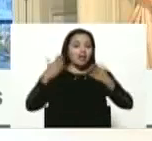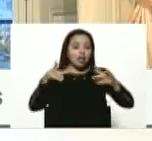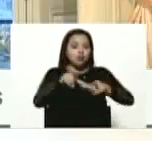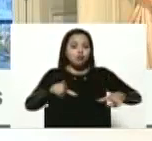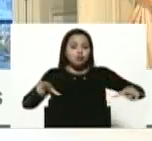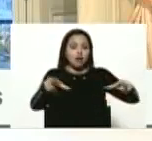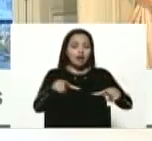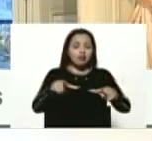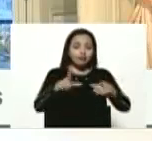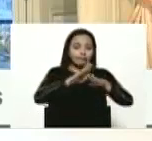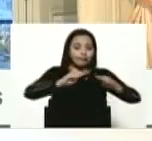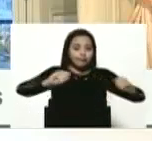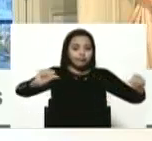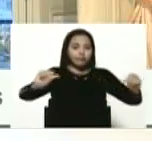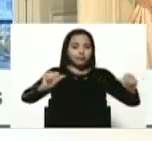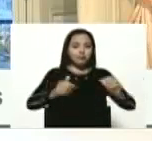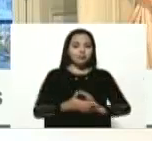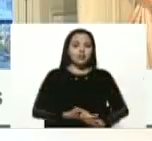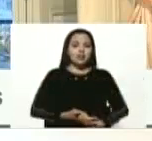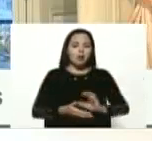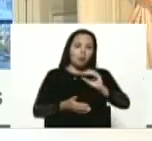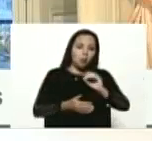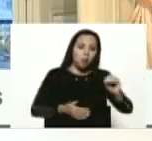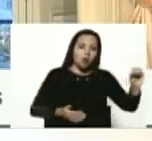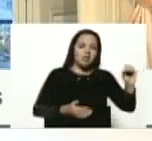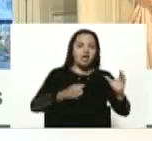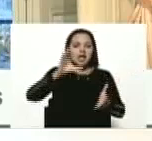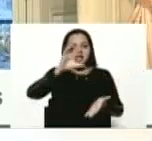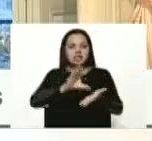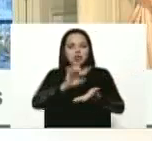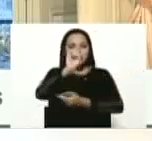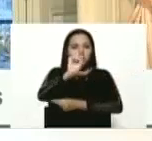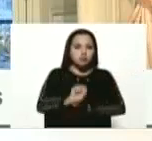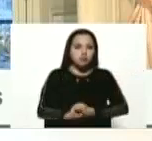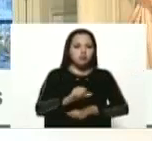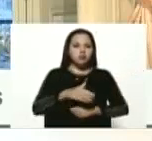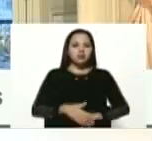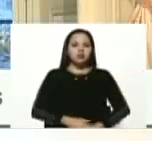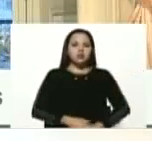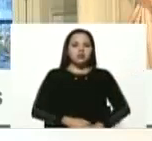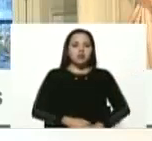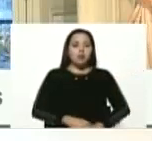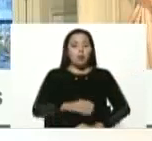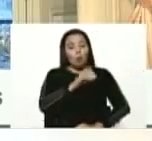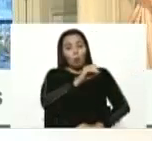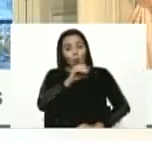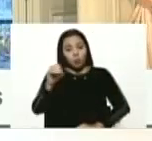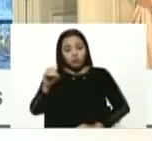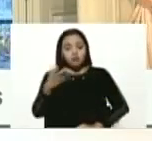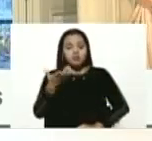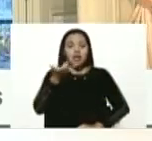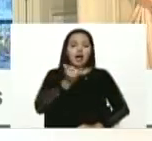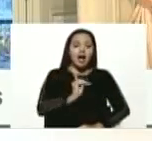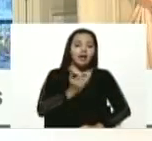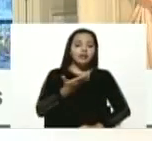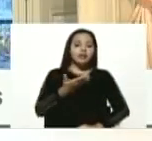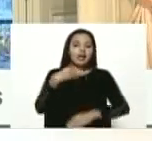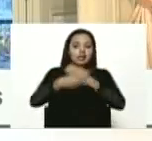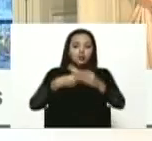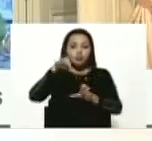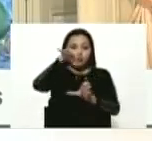que fuimos planificando en el oriente, en el centro, en el sur y en el occidente del país, estamos produciendo la